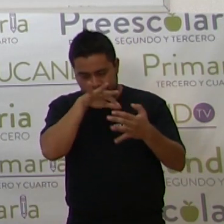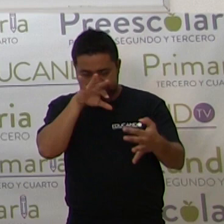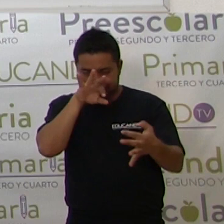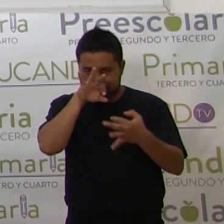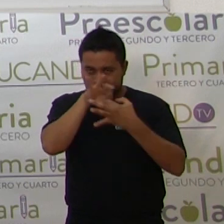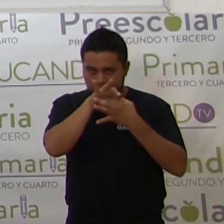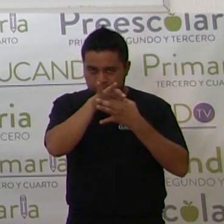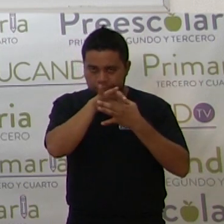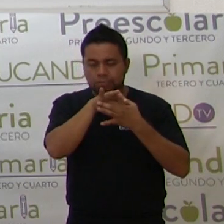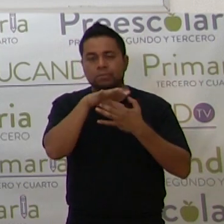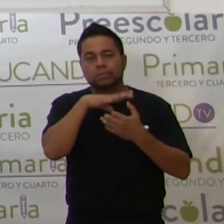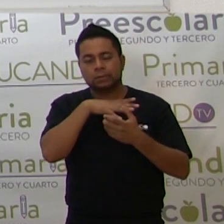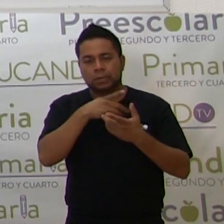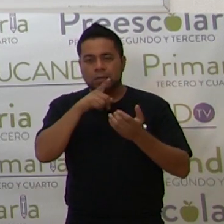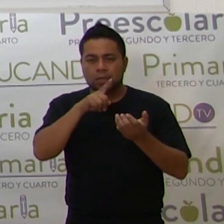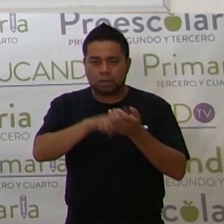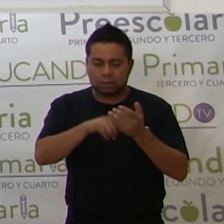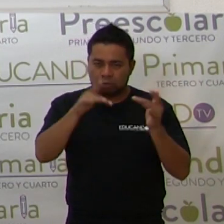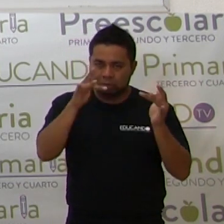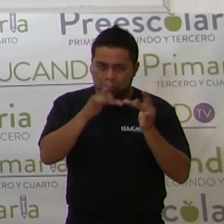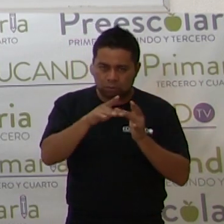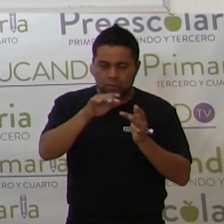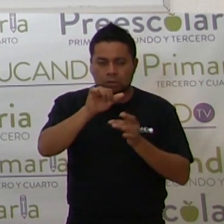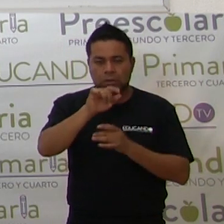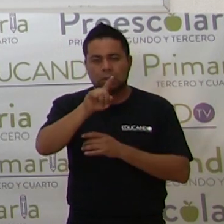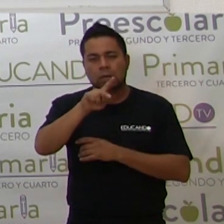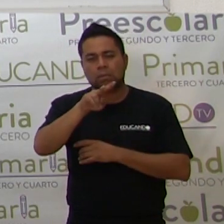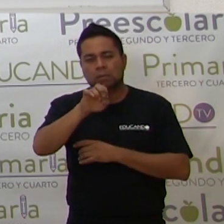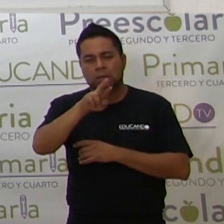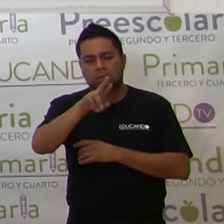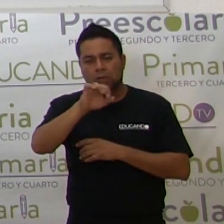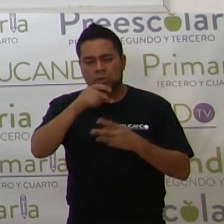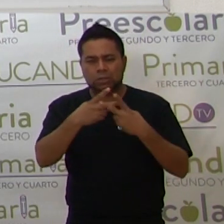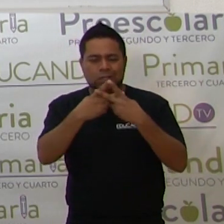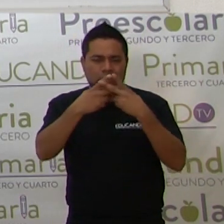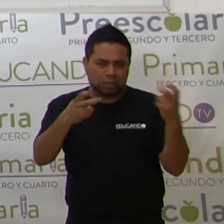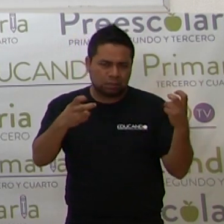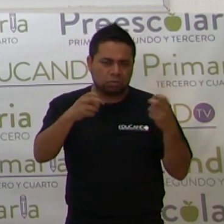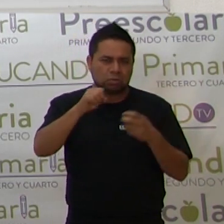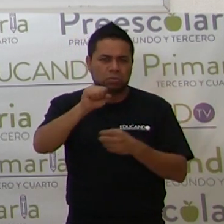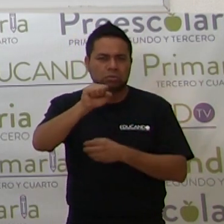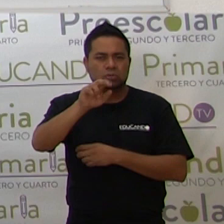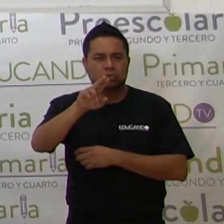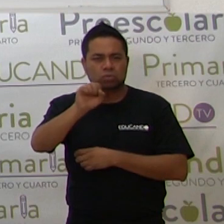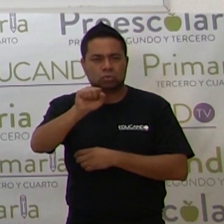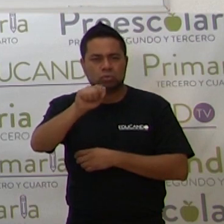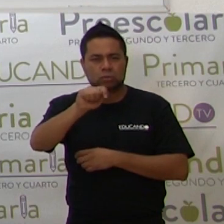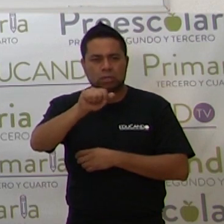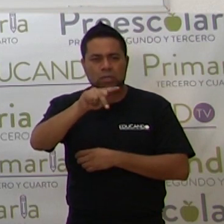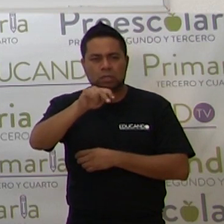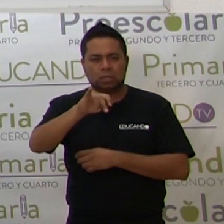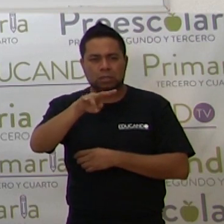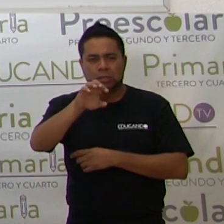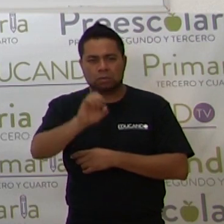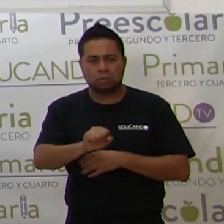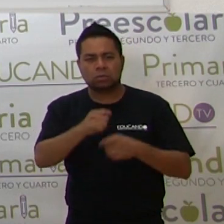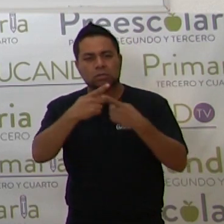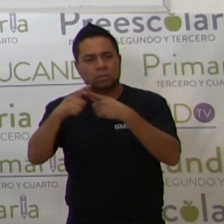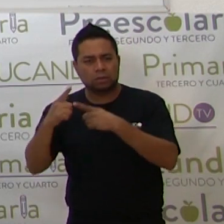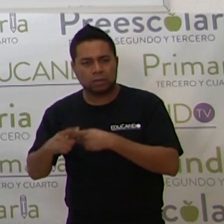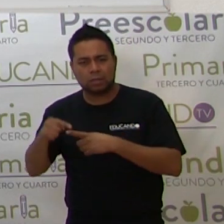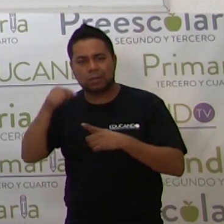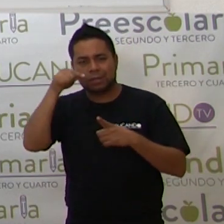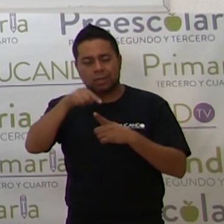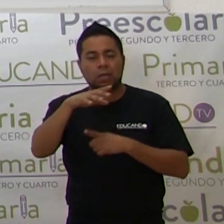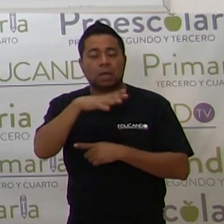enlazado por conectores, adverbios, adjetivos, sustantivos, etc. ¿Bien? Donde nosotros